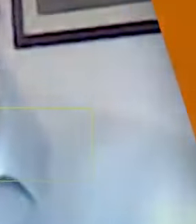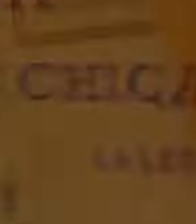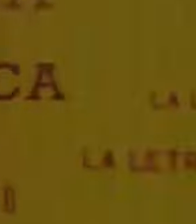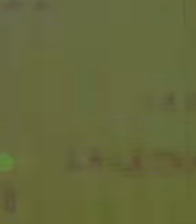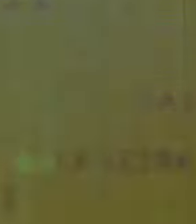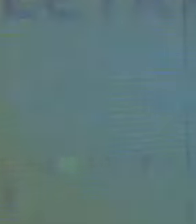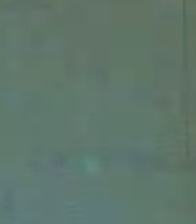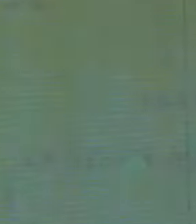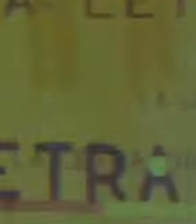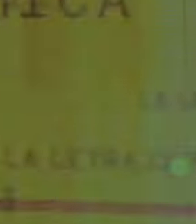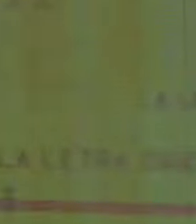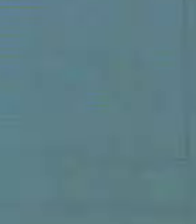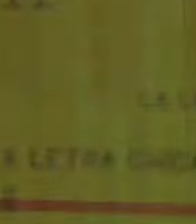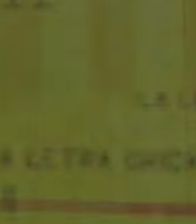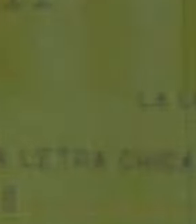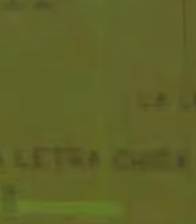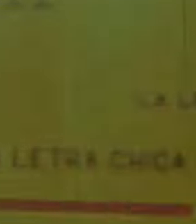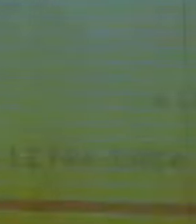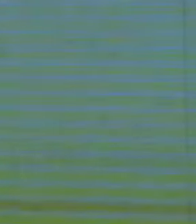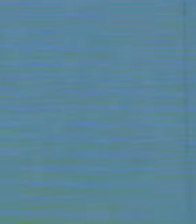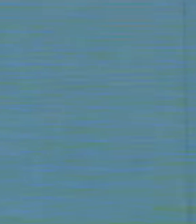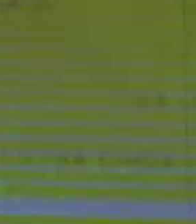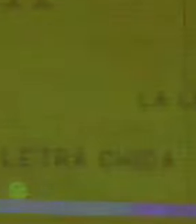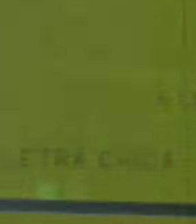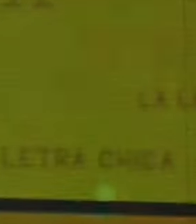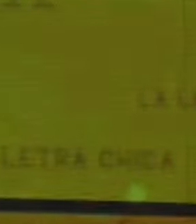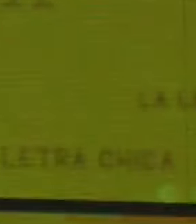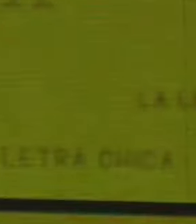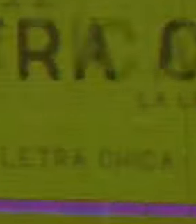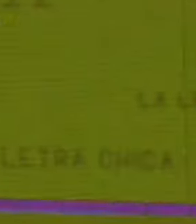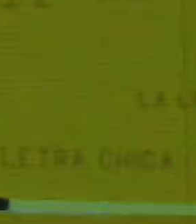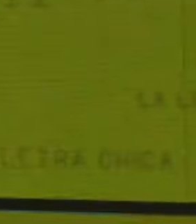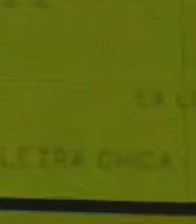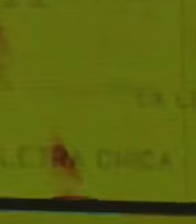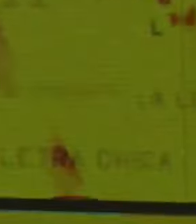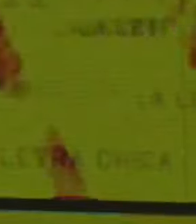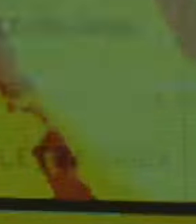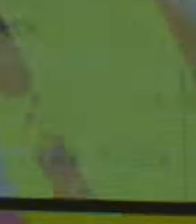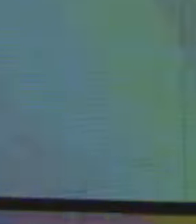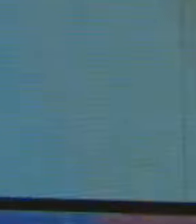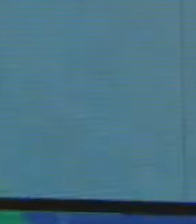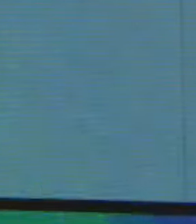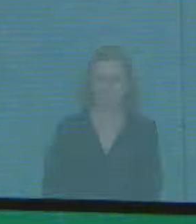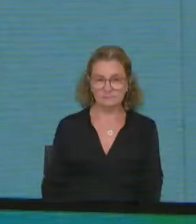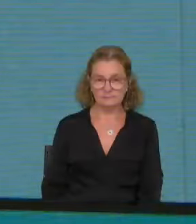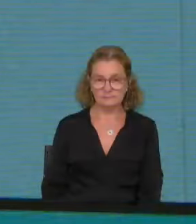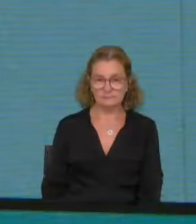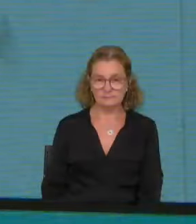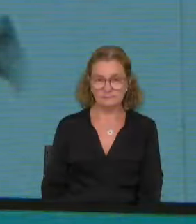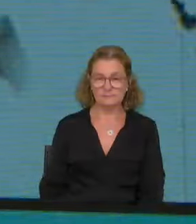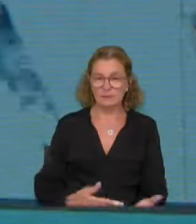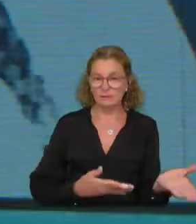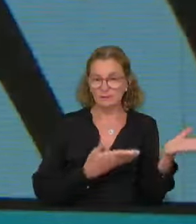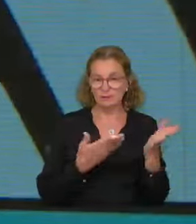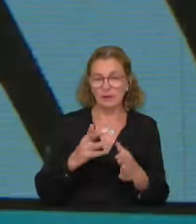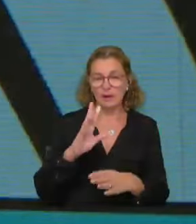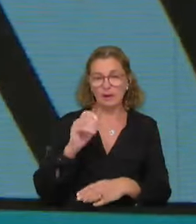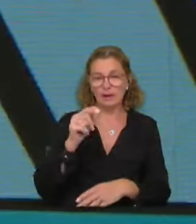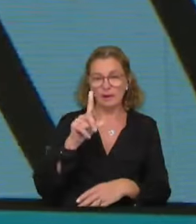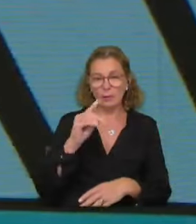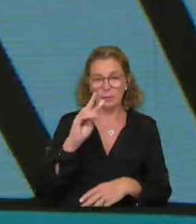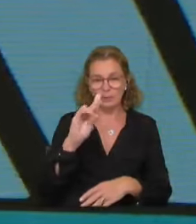pequeña 19 minutos pasan de las 9 y en esta segunda parte de la letra chica Entonces nos metemos en estos temas y para ello recibimos a Claudia Romero